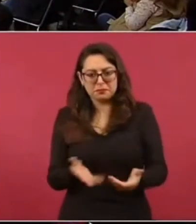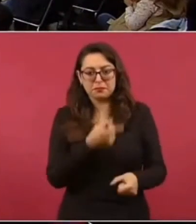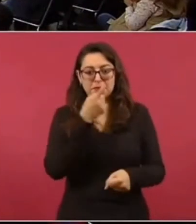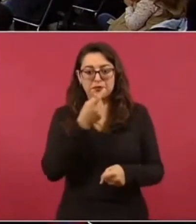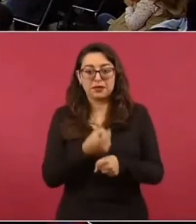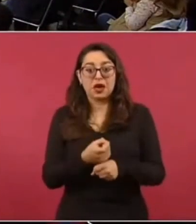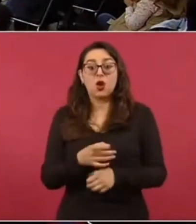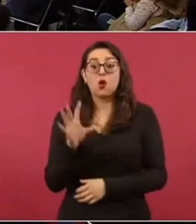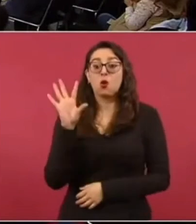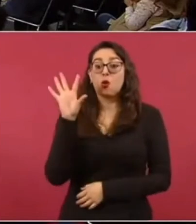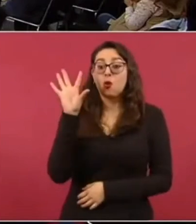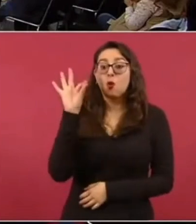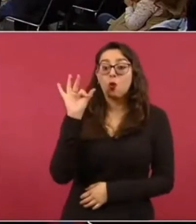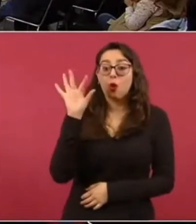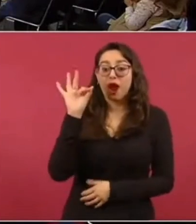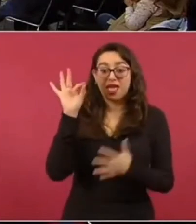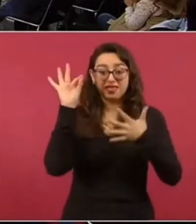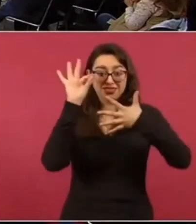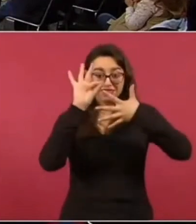40.